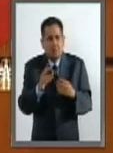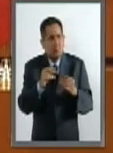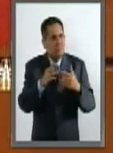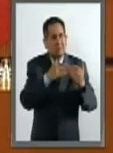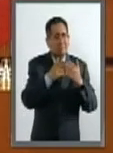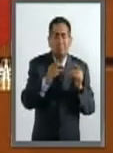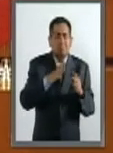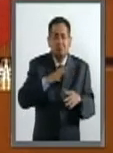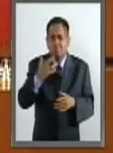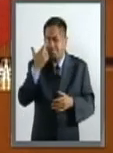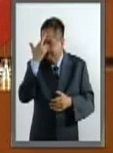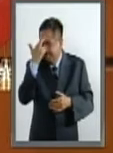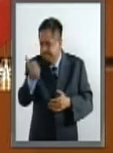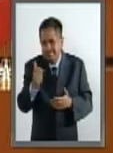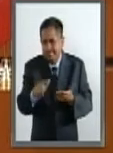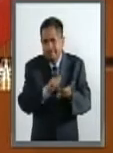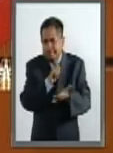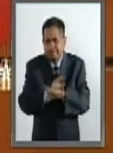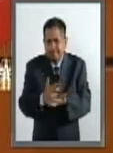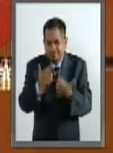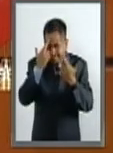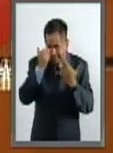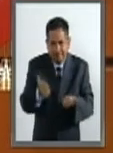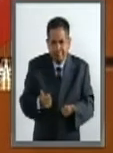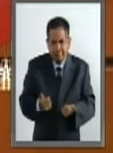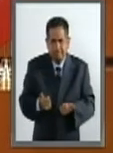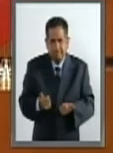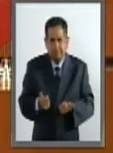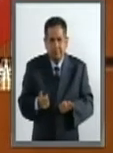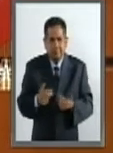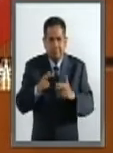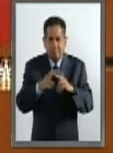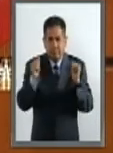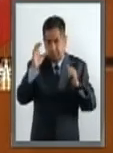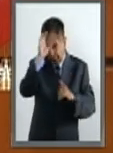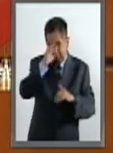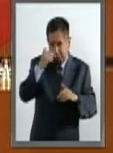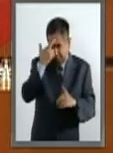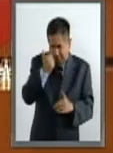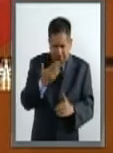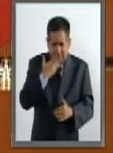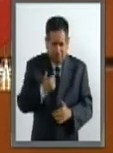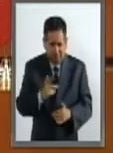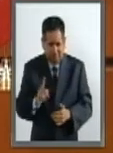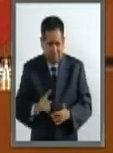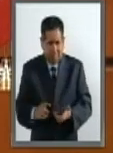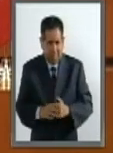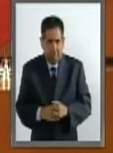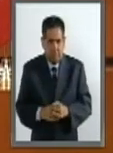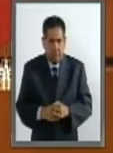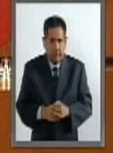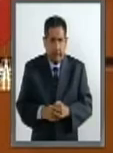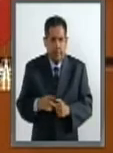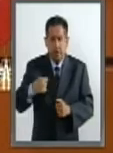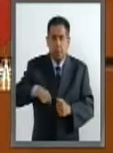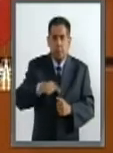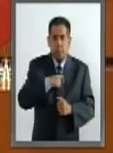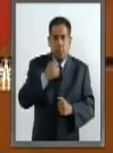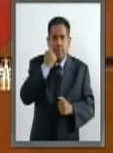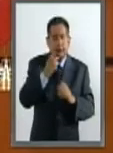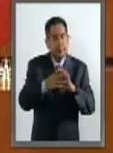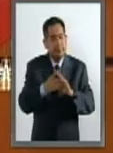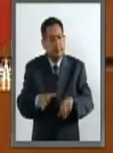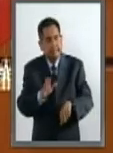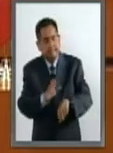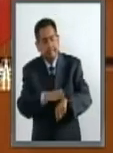sustento legal ni científico. Lo que estamos buscando hoy es exhortar